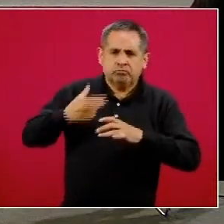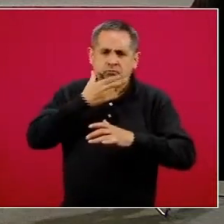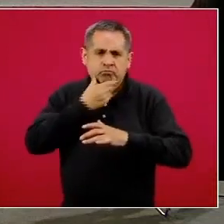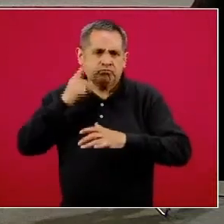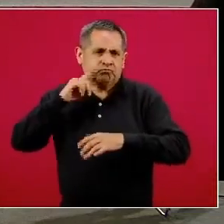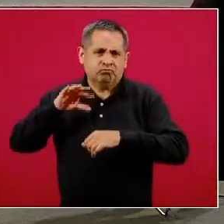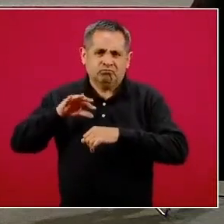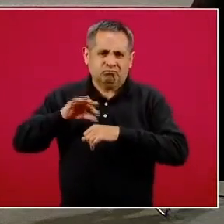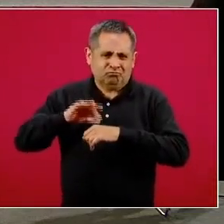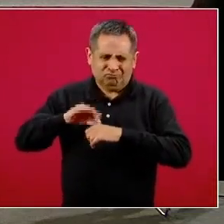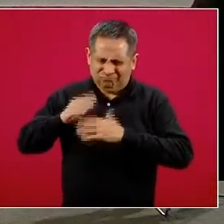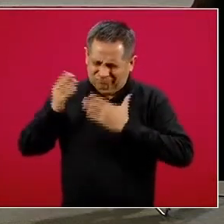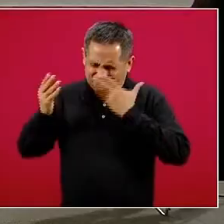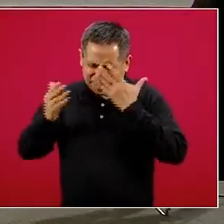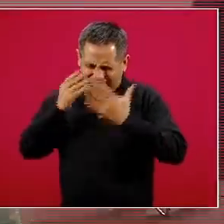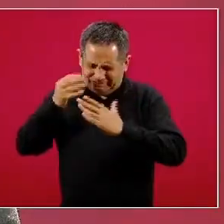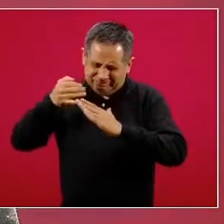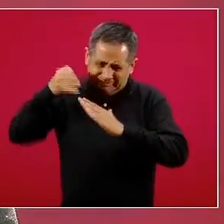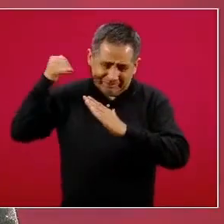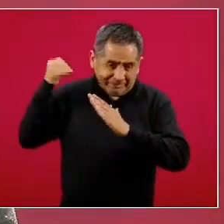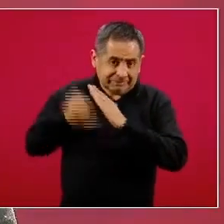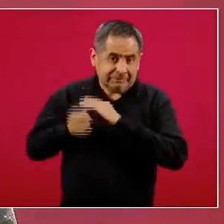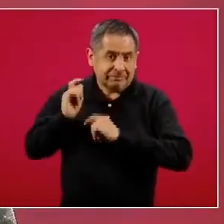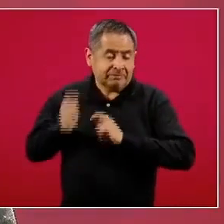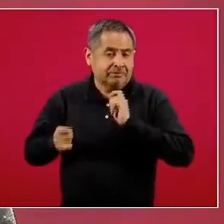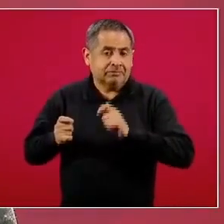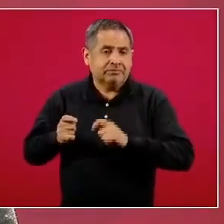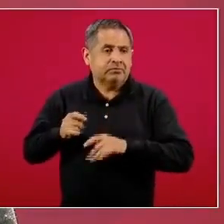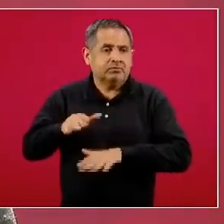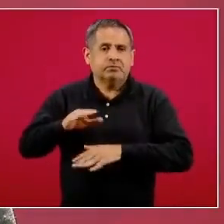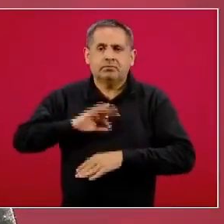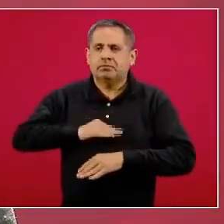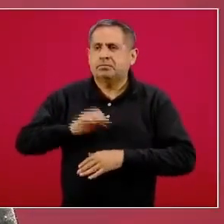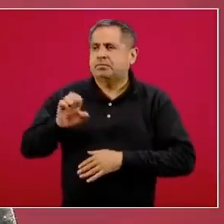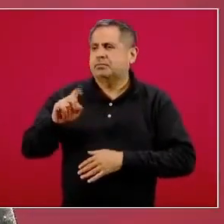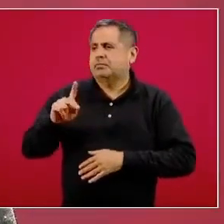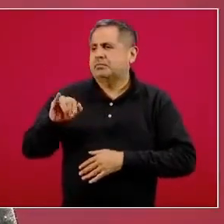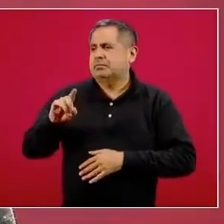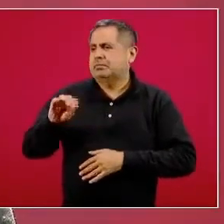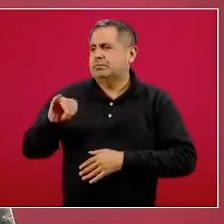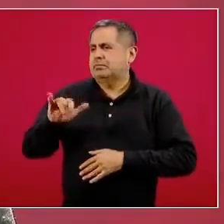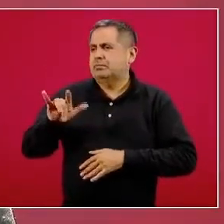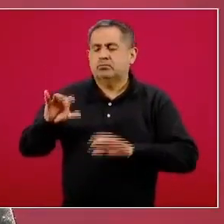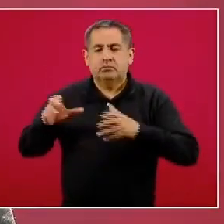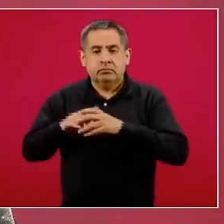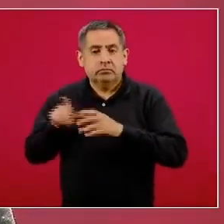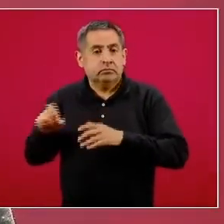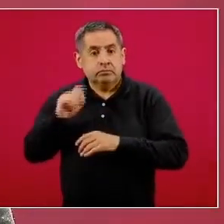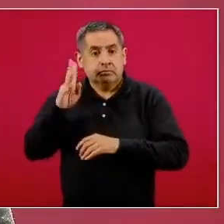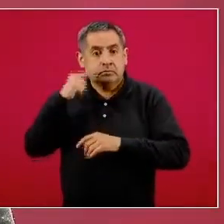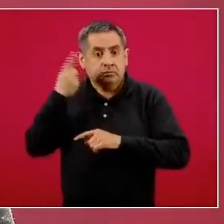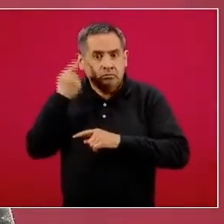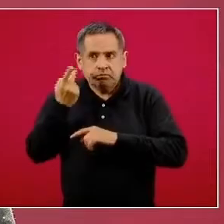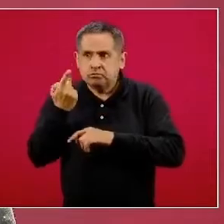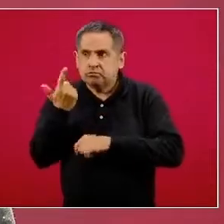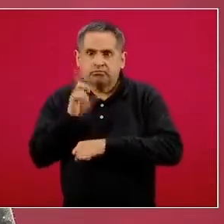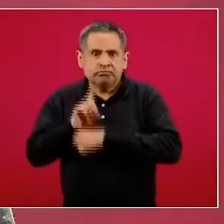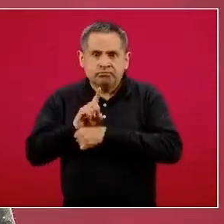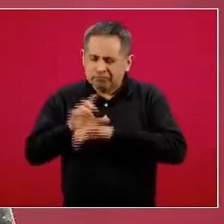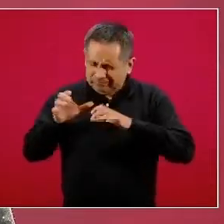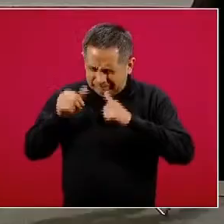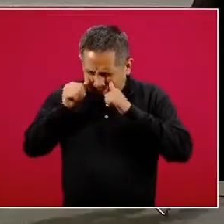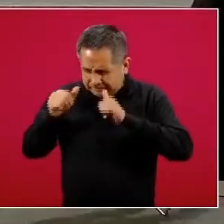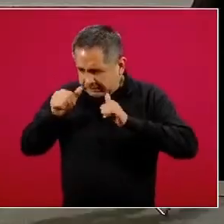médicos residentes de la especialidad de epidemiología, que es quien atiende 24 horas, 7 días a la semana